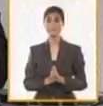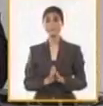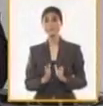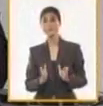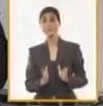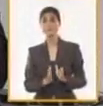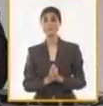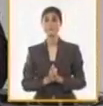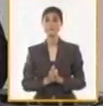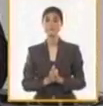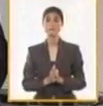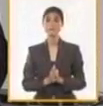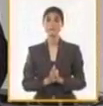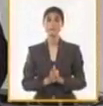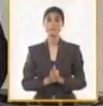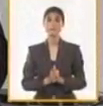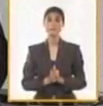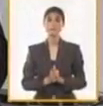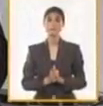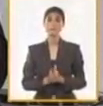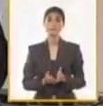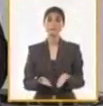Sencillamente, Oliver,